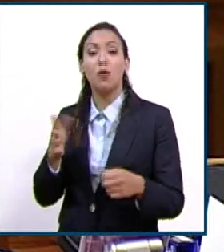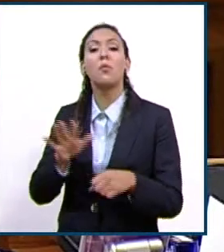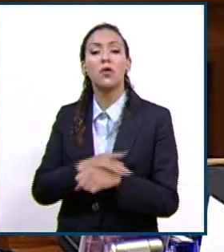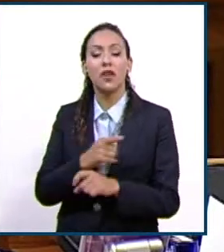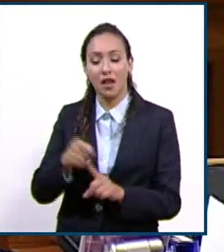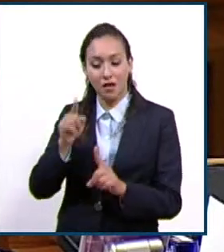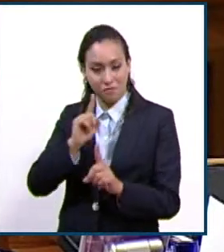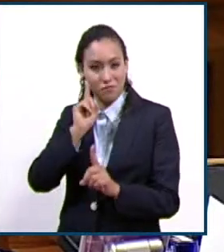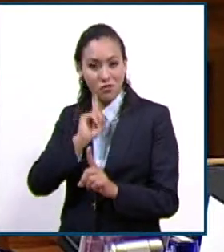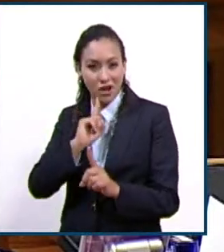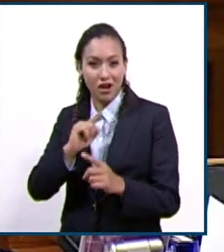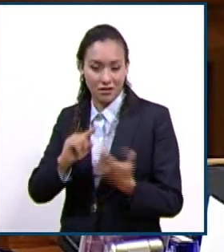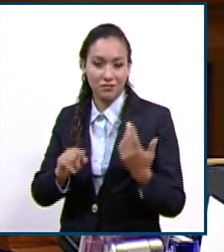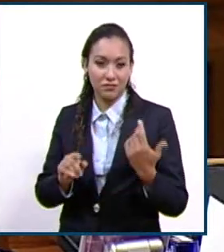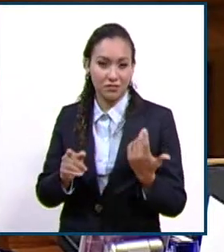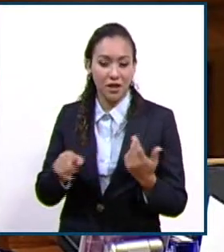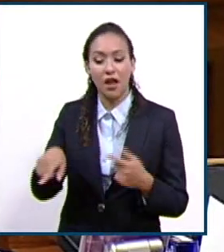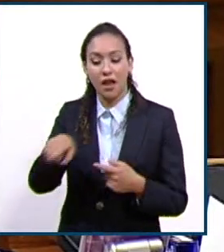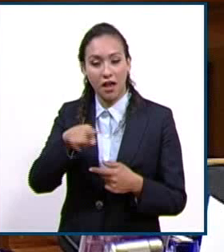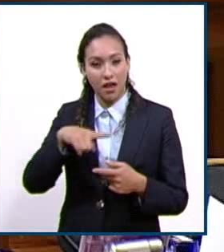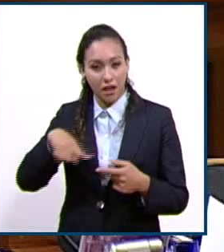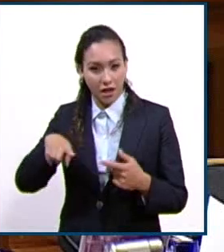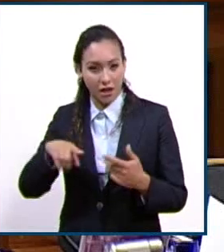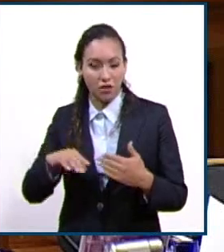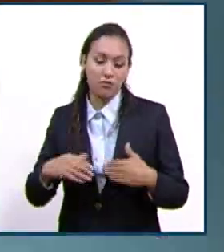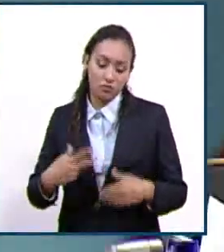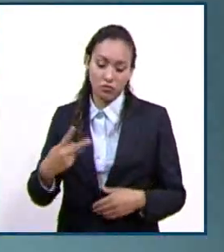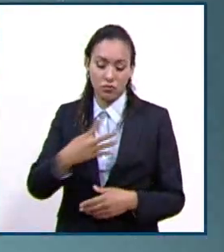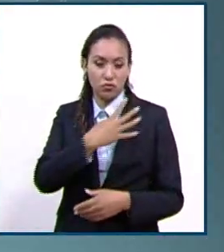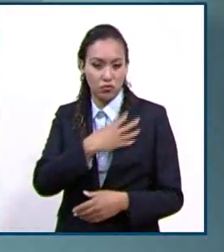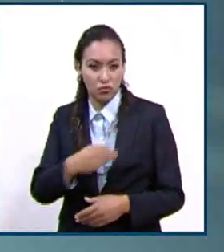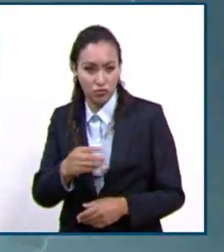grupos no se encuentran en supuestos de hechos similares.